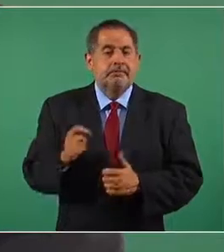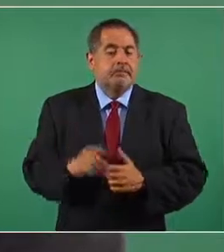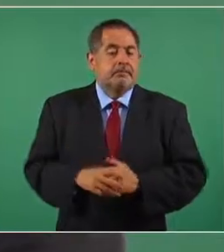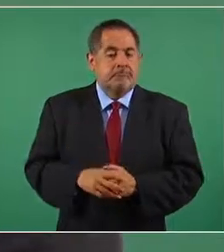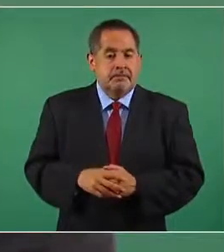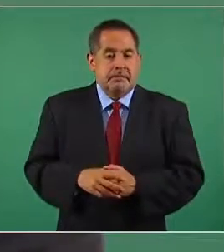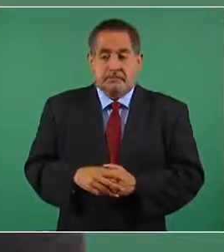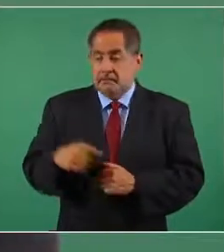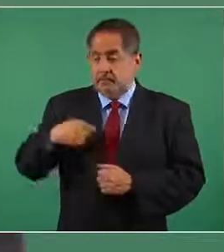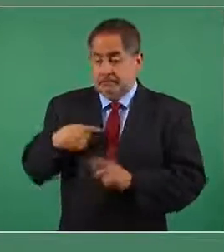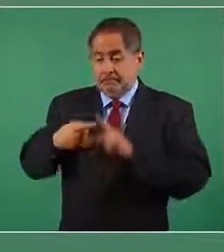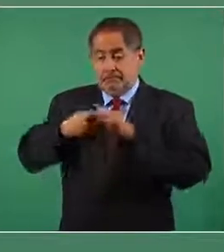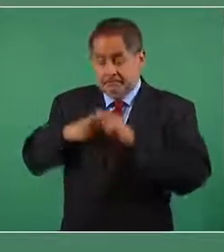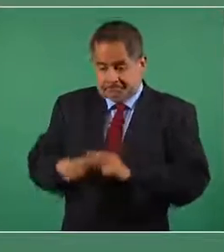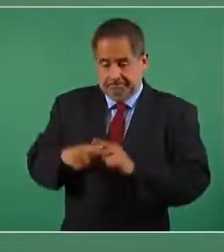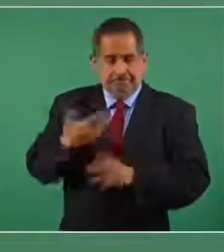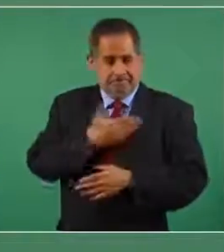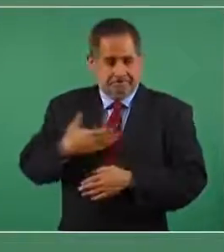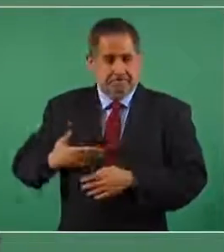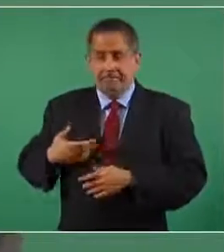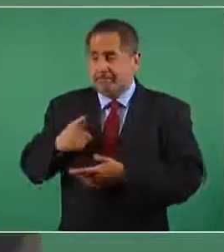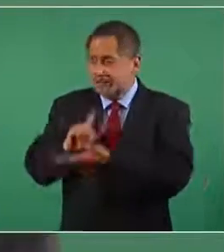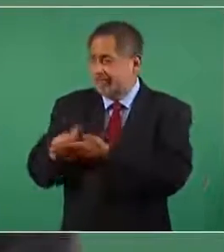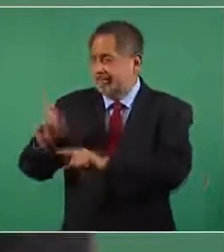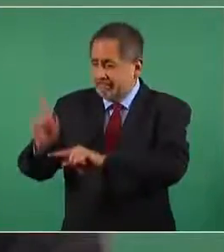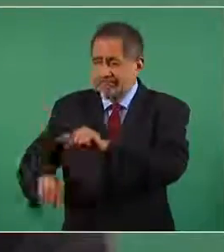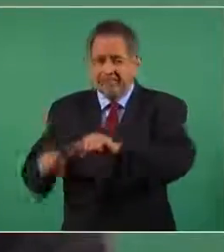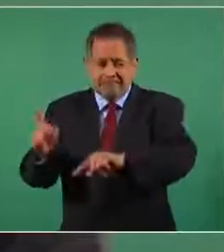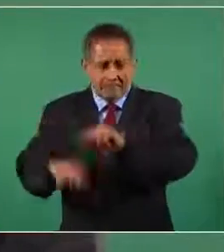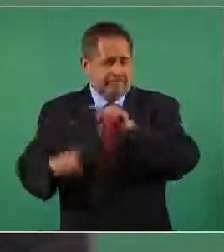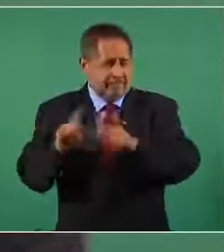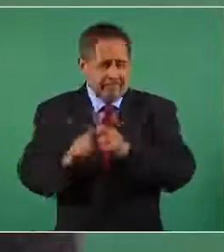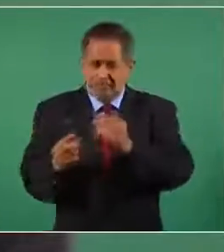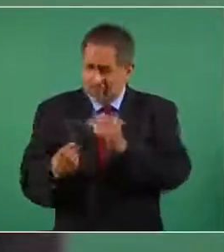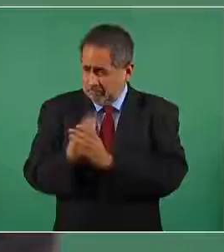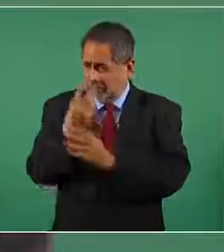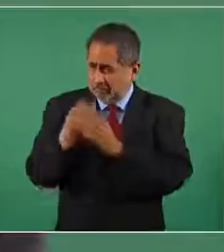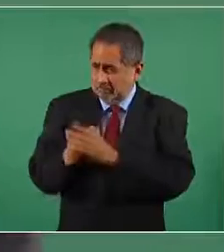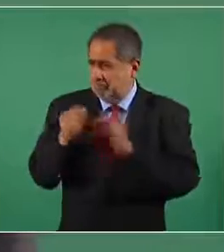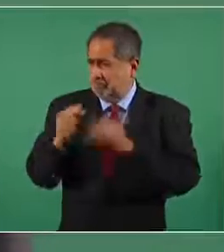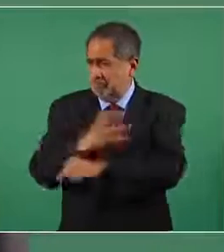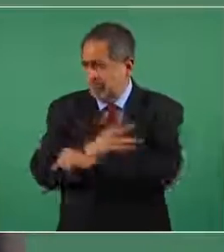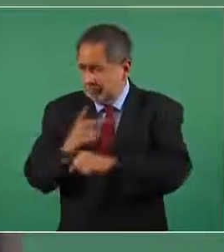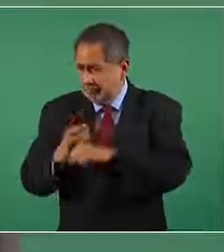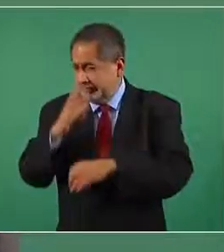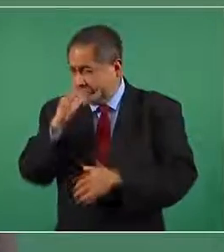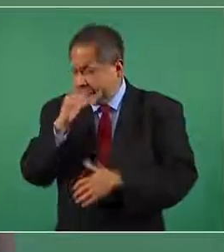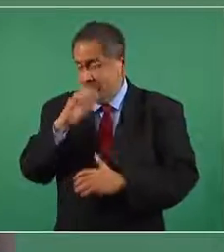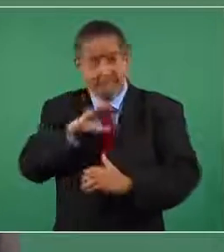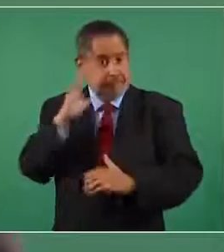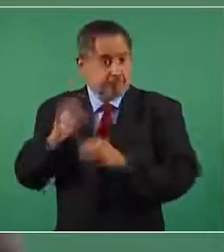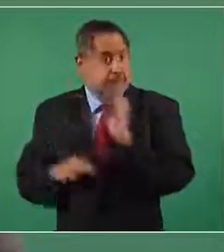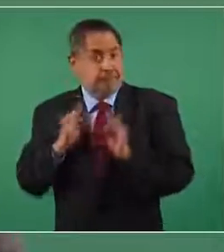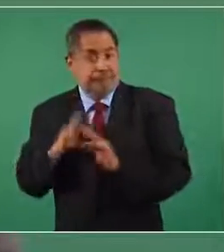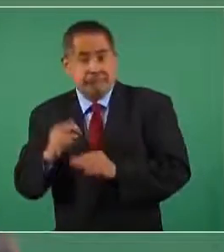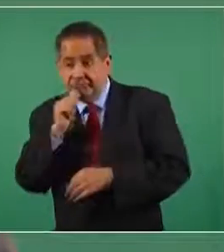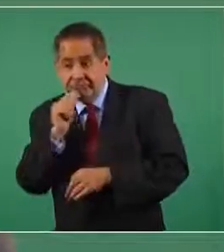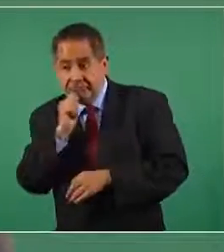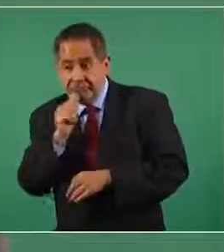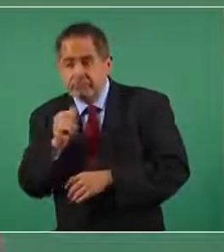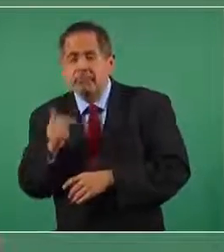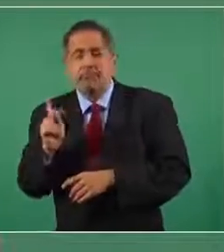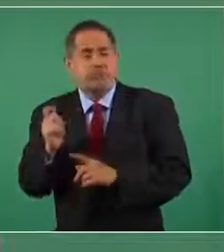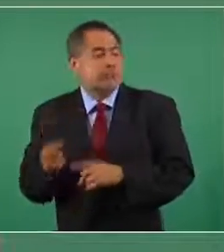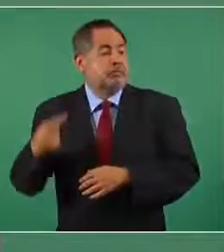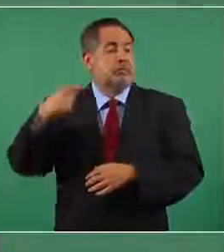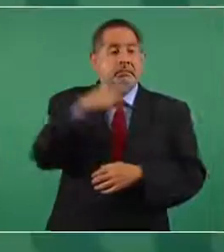desde que llegamos estamos limpiando y no terminamos, pues imagínense cómo está el Poder Judicial, que